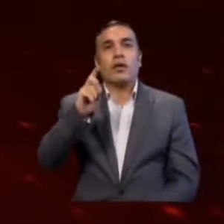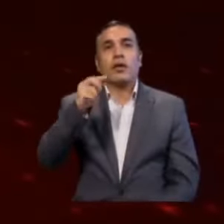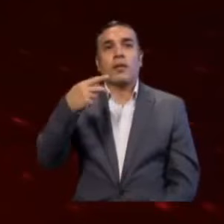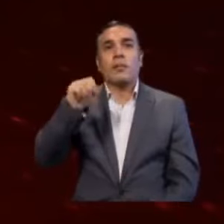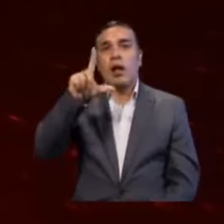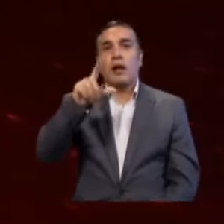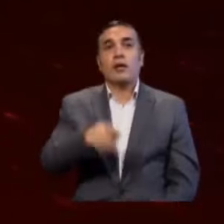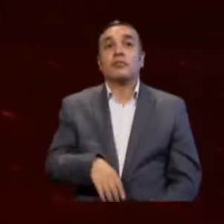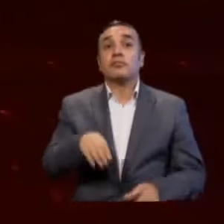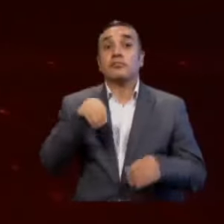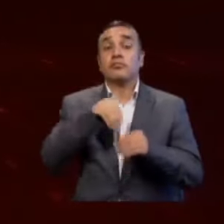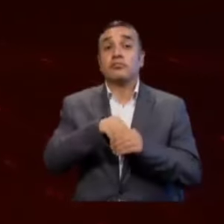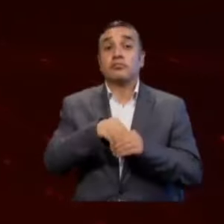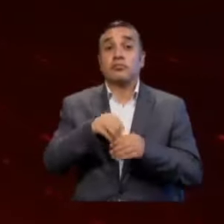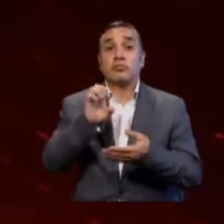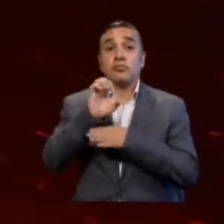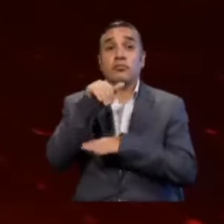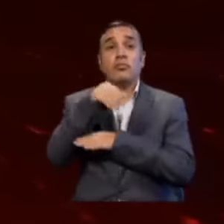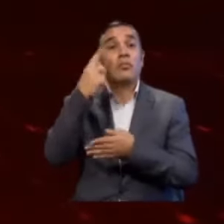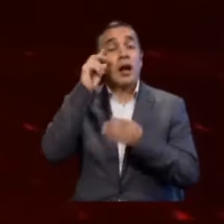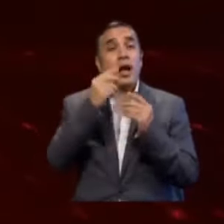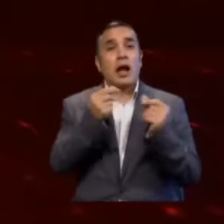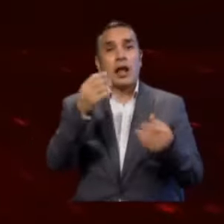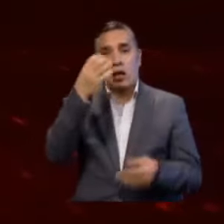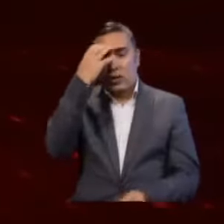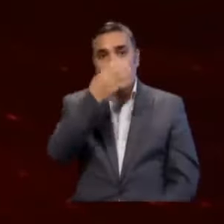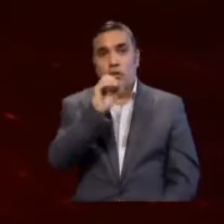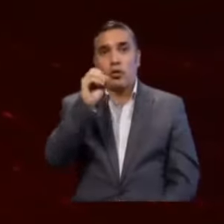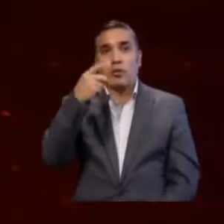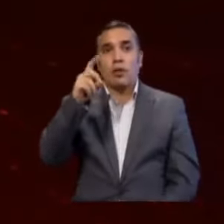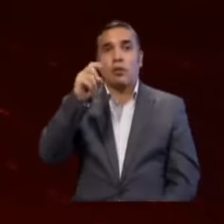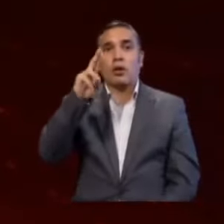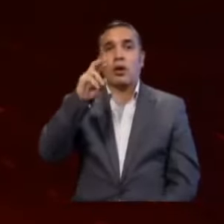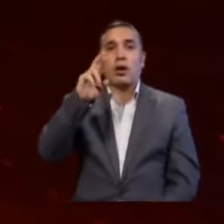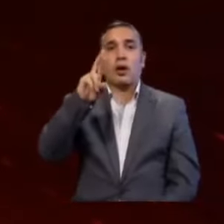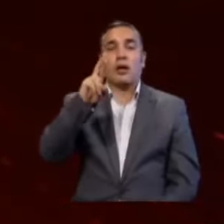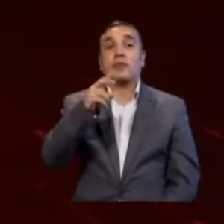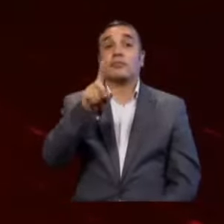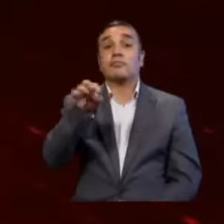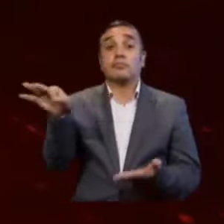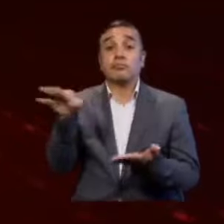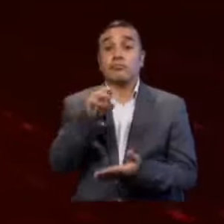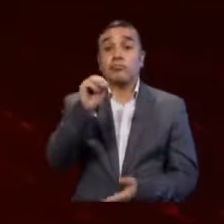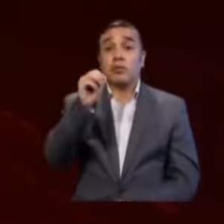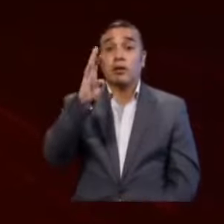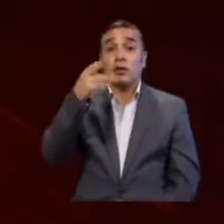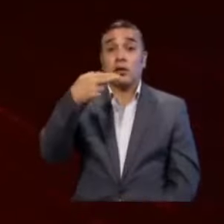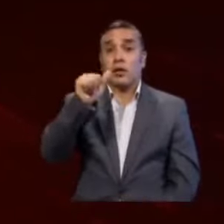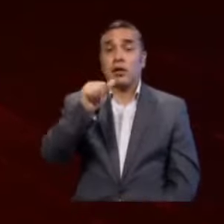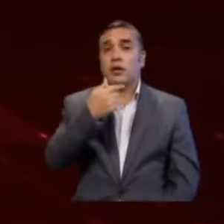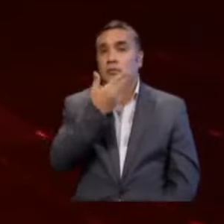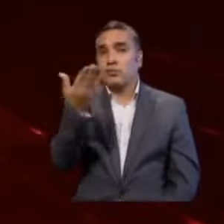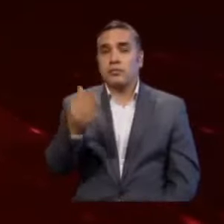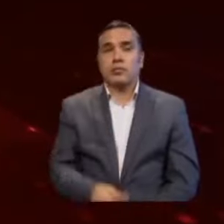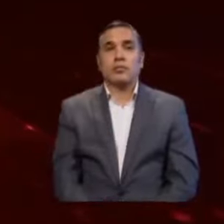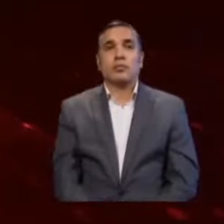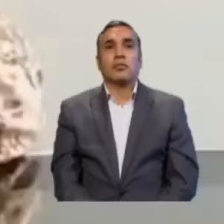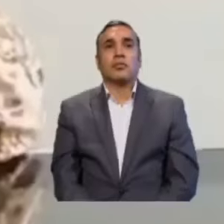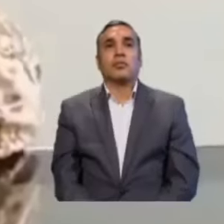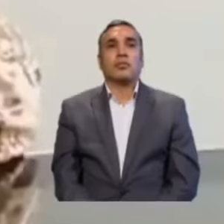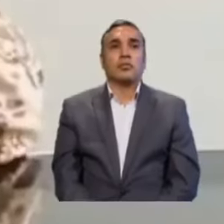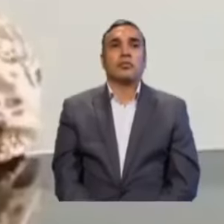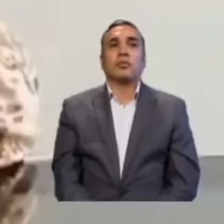la Corporación Ecuatoriana para la Calidad de la Educación, CORPEDUCAR. Su representante, Marta Córdoba, menciona que revea